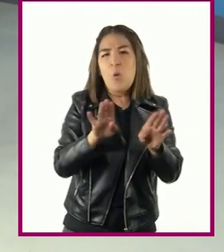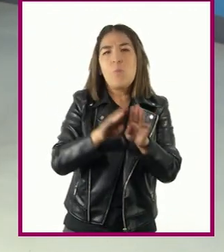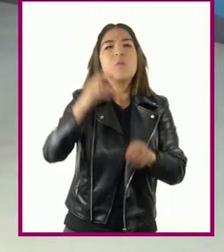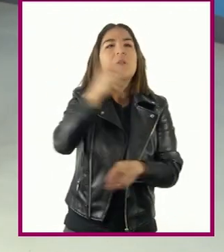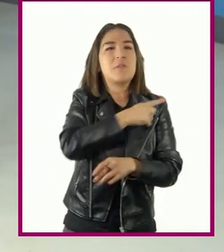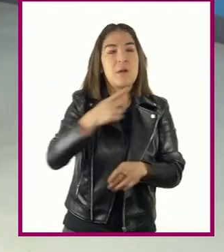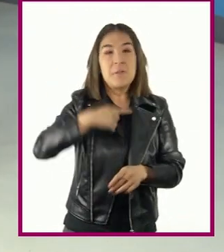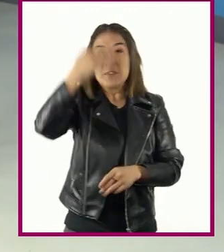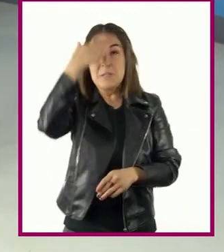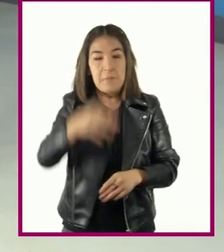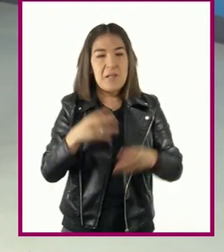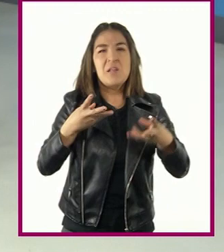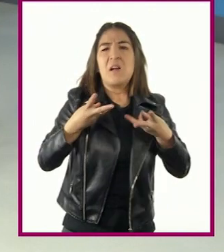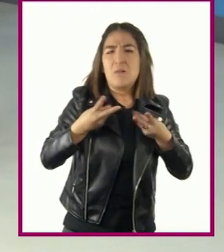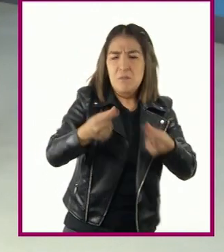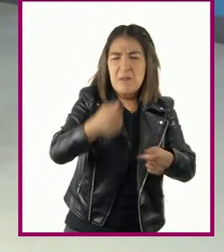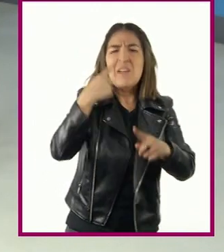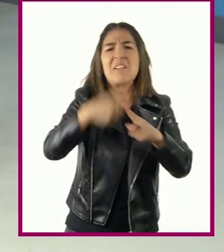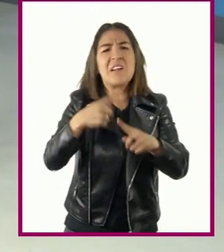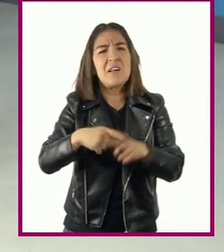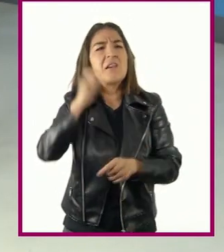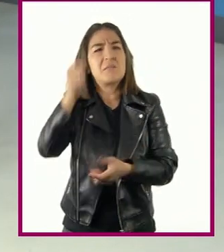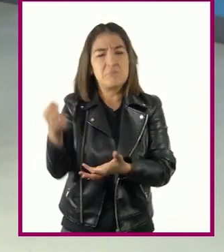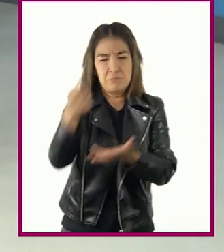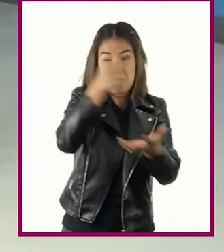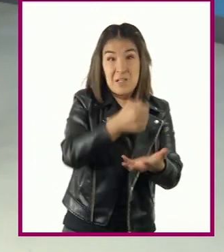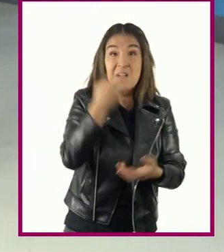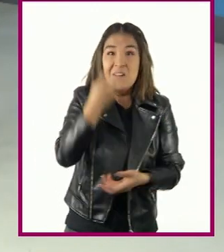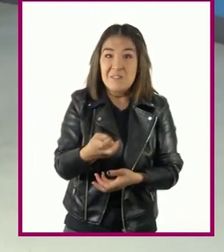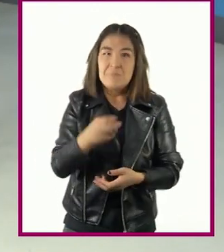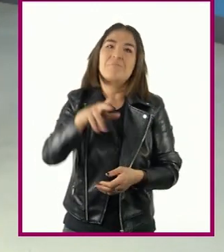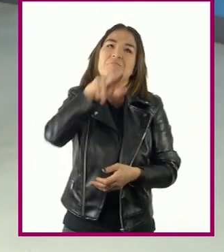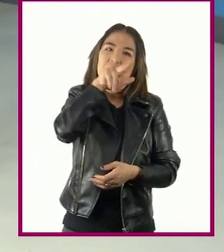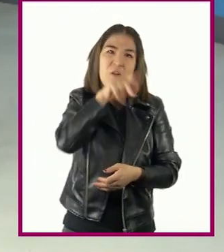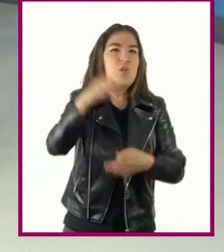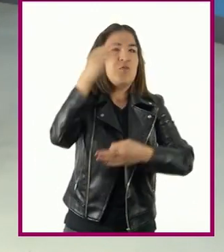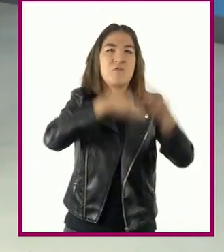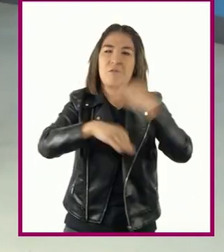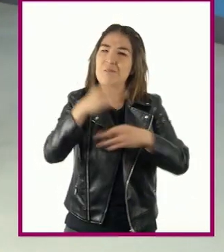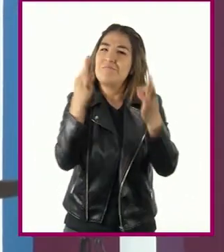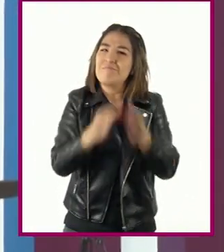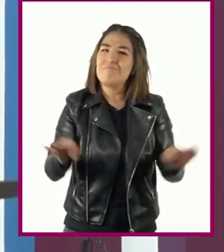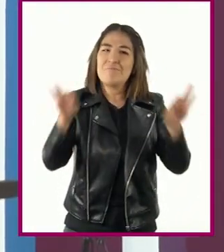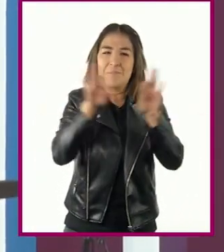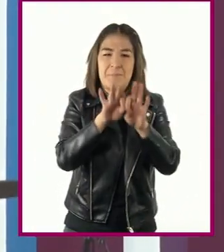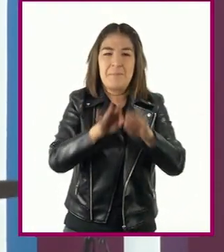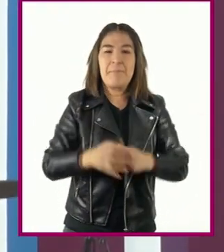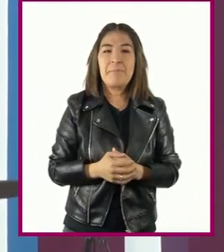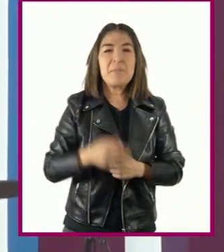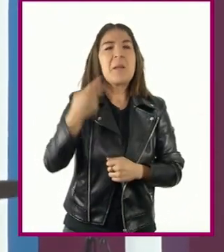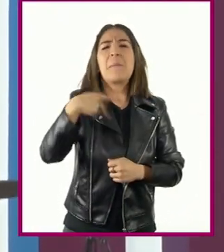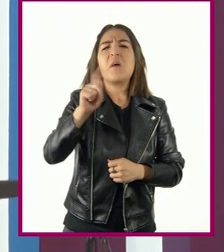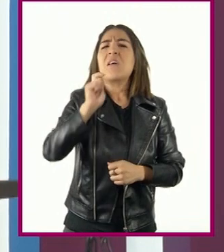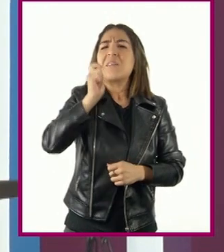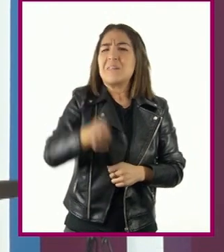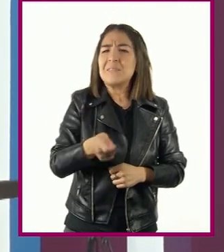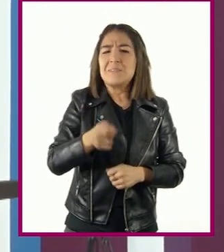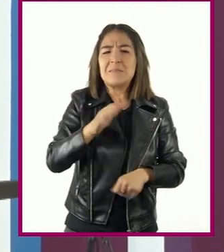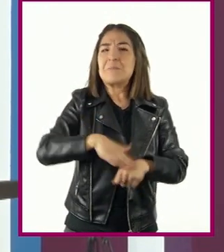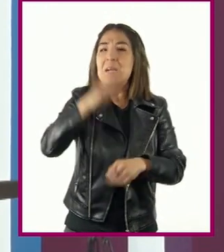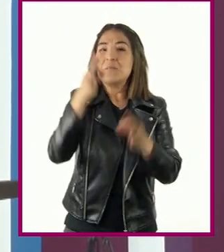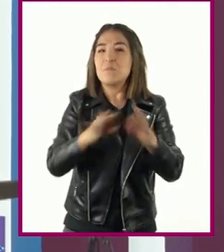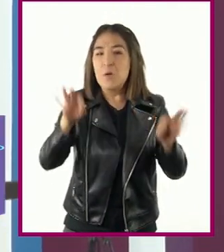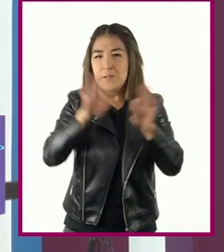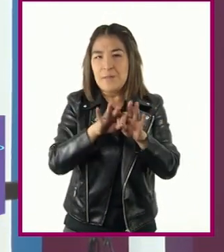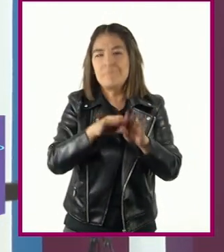gastan los recursos públicos es una preocupación añeja e importante. Pero lo más importante ha sido